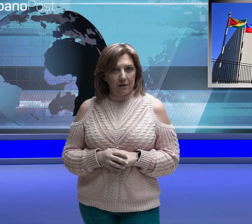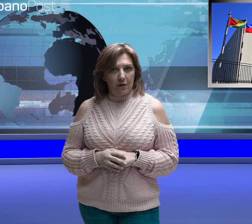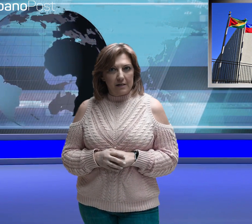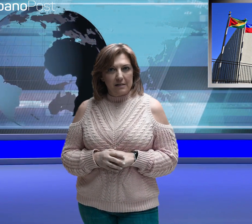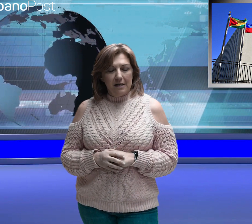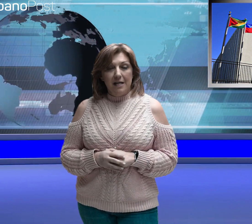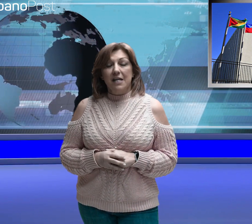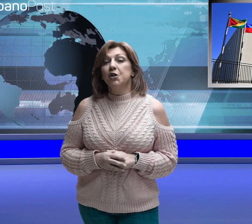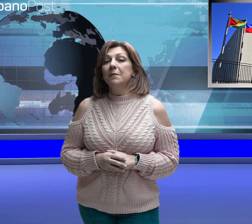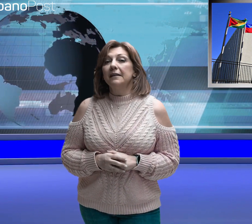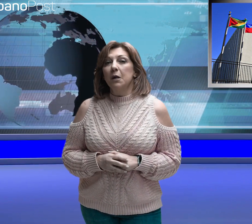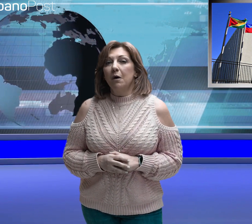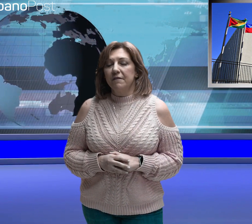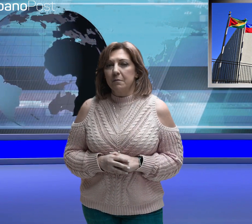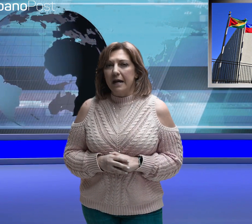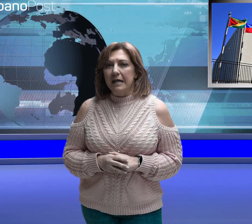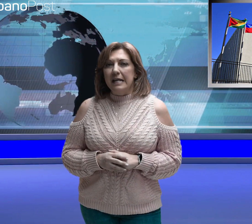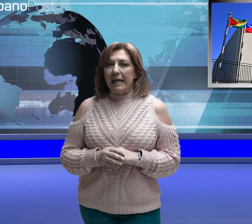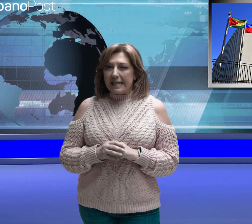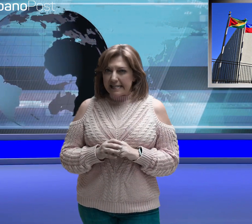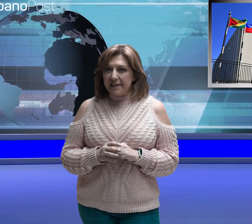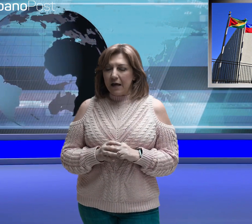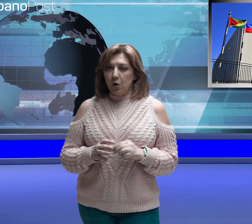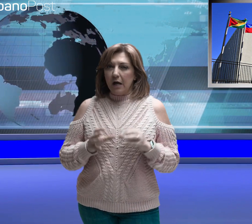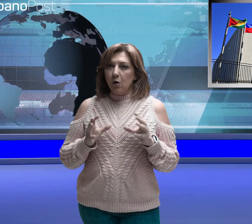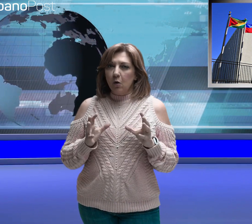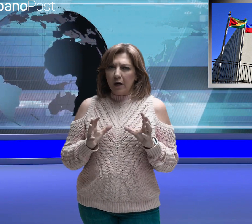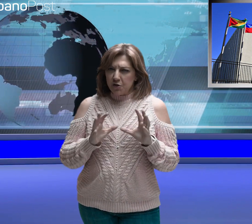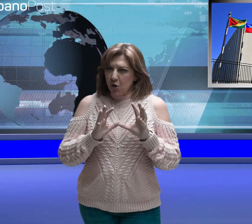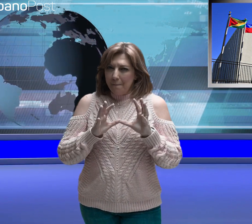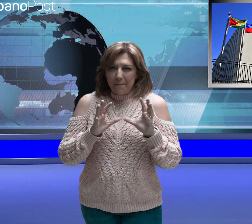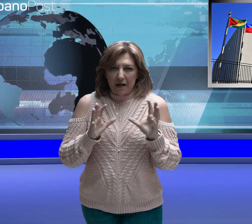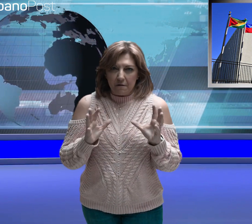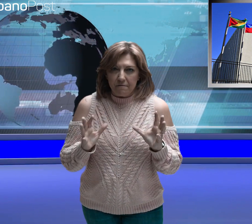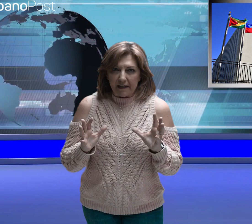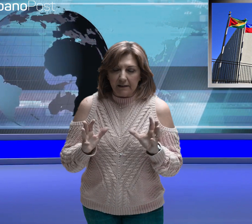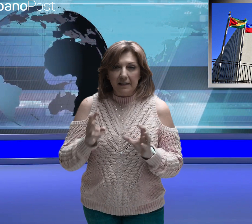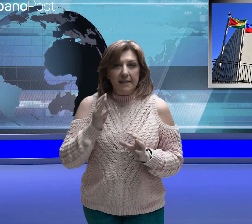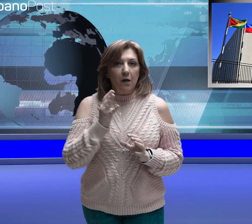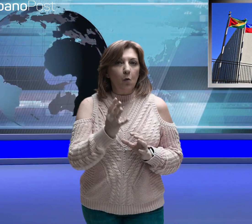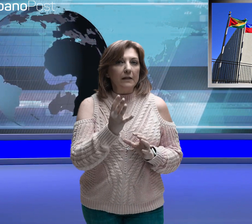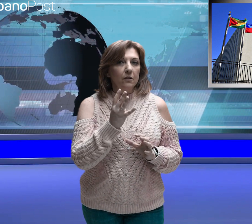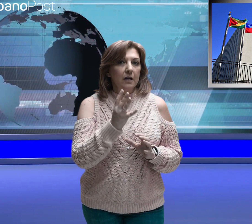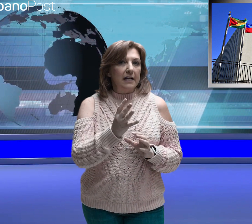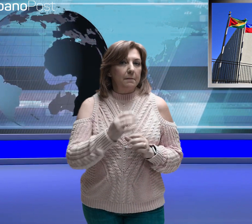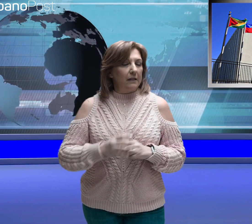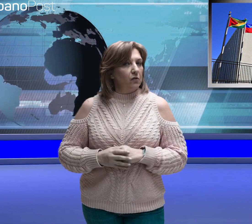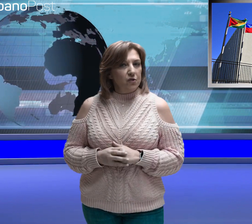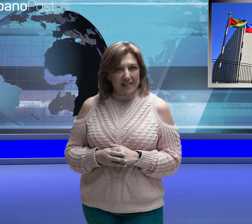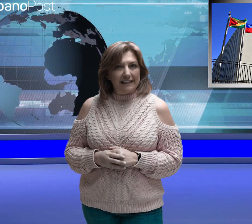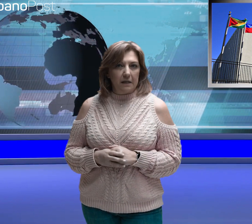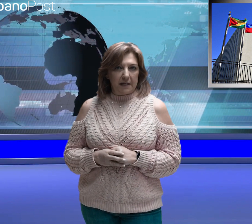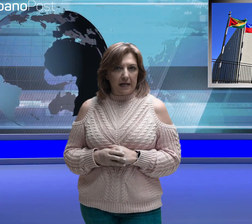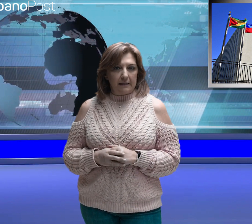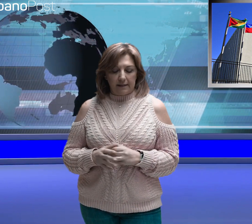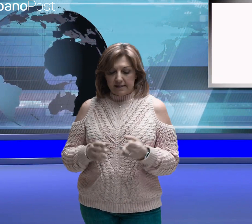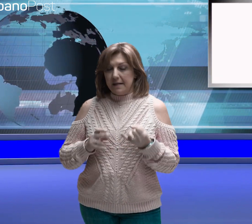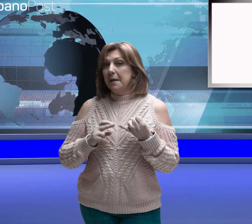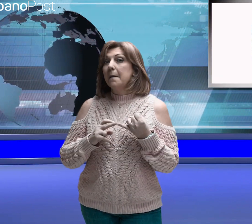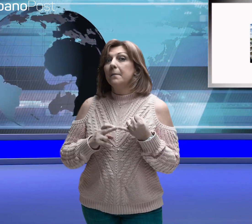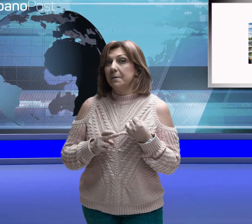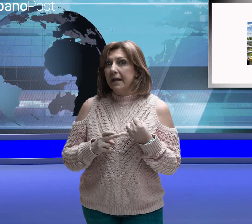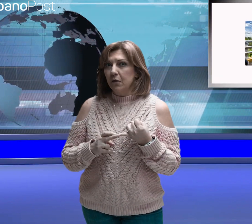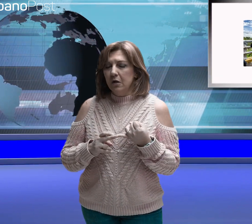épocas anteriores? Y yo me atrevo a afirmar que se ha dado la conjugación perfecta de cuatro elementos